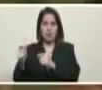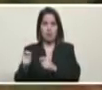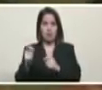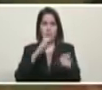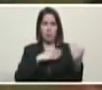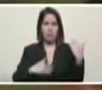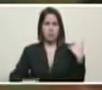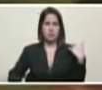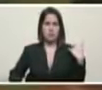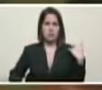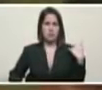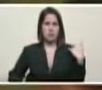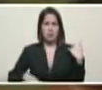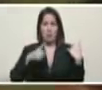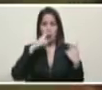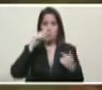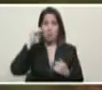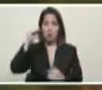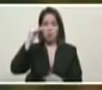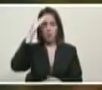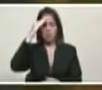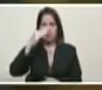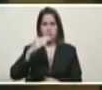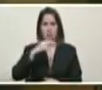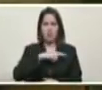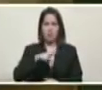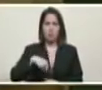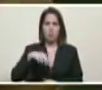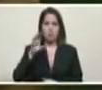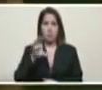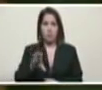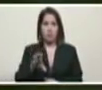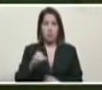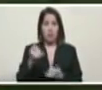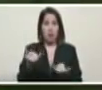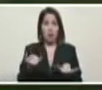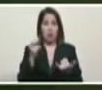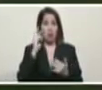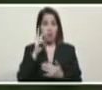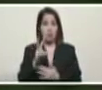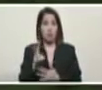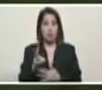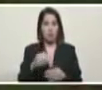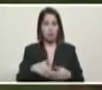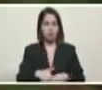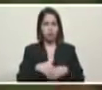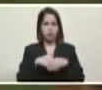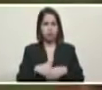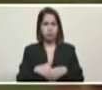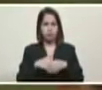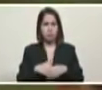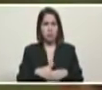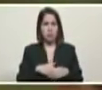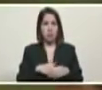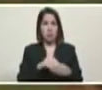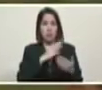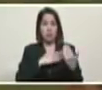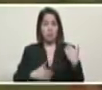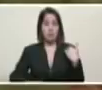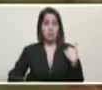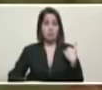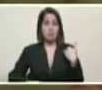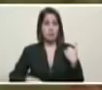presidente Nicolás Maduro Moros a estos militares de nuestra patria. En esta oportunidad podemos ver allí el estrechón de manos de la máxima autoridad del país